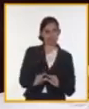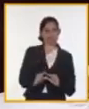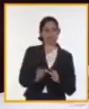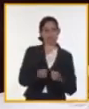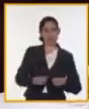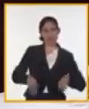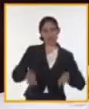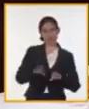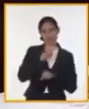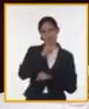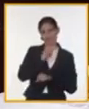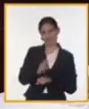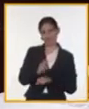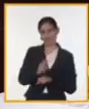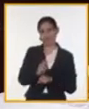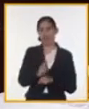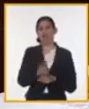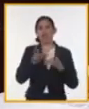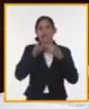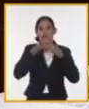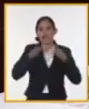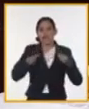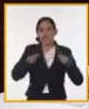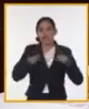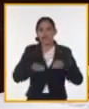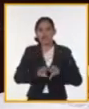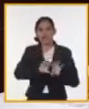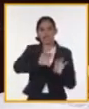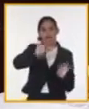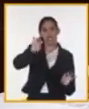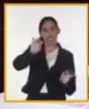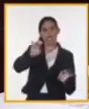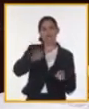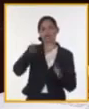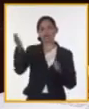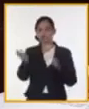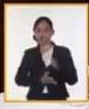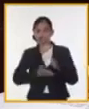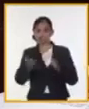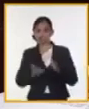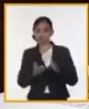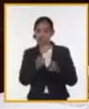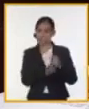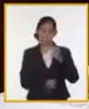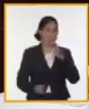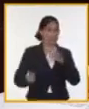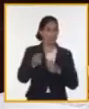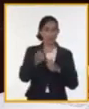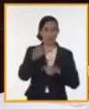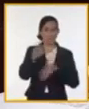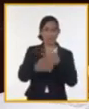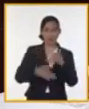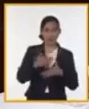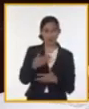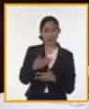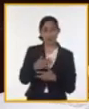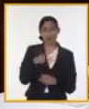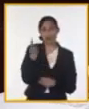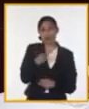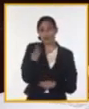que nosotros consideramos que este es el principal problema que presenta este sector. Y tenemos que adoptar